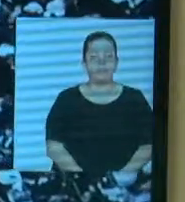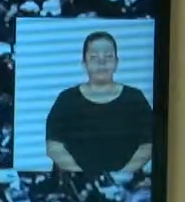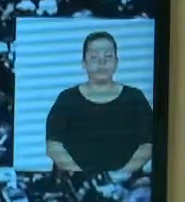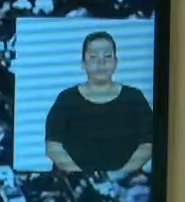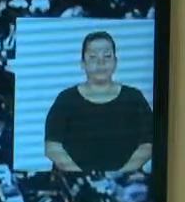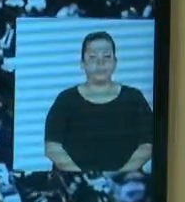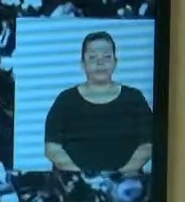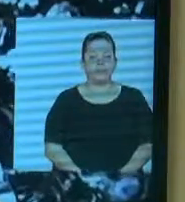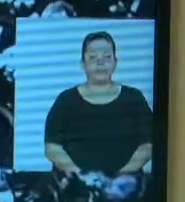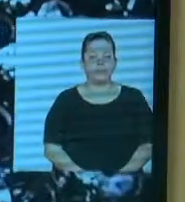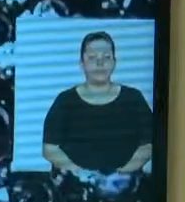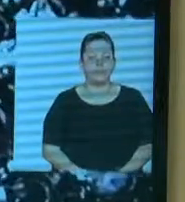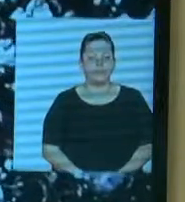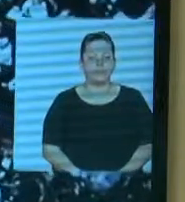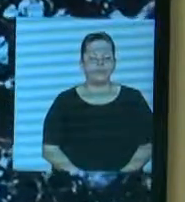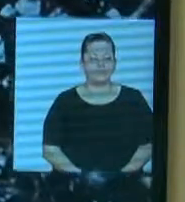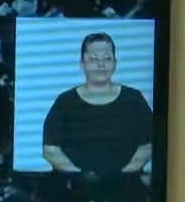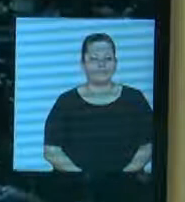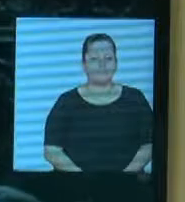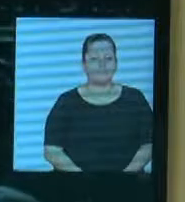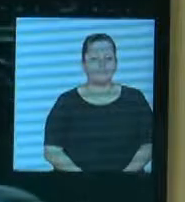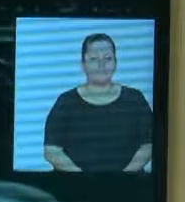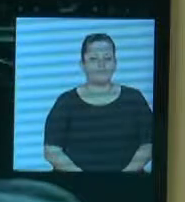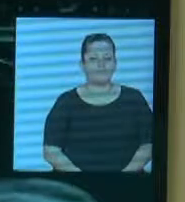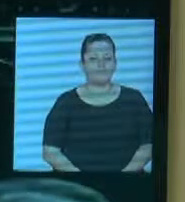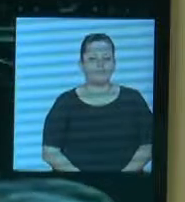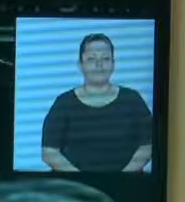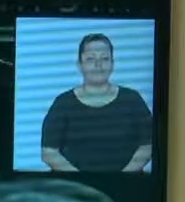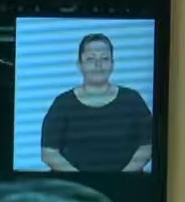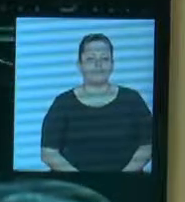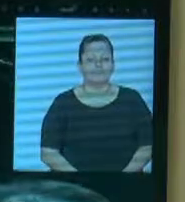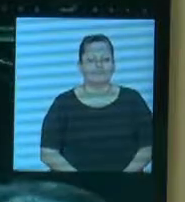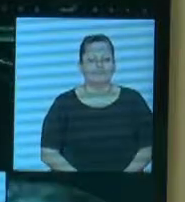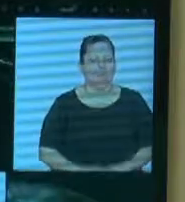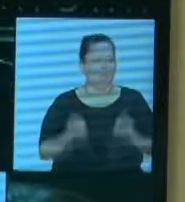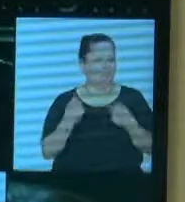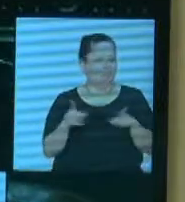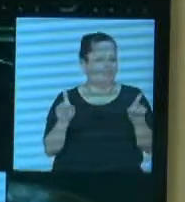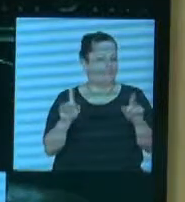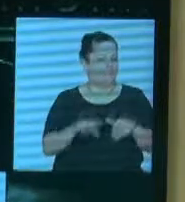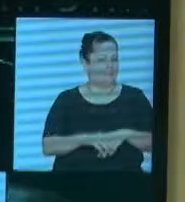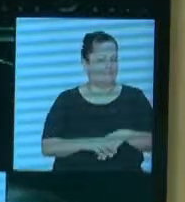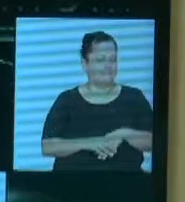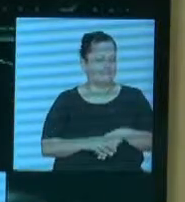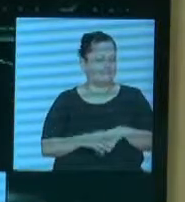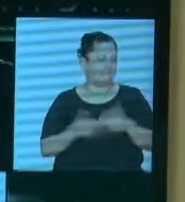el Congreso de la Nación. Más de 12 horas estuvieron debatiendo, analizando una reforma